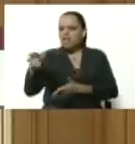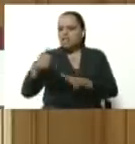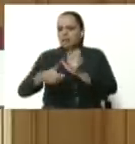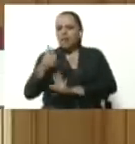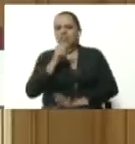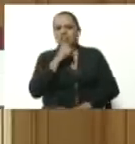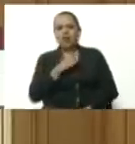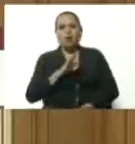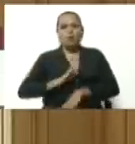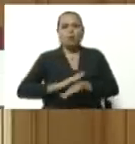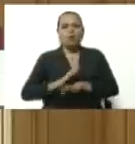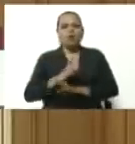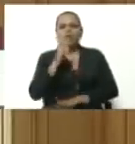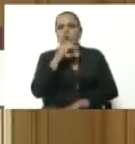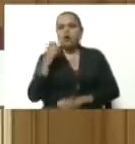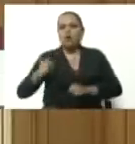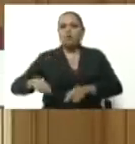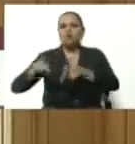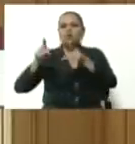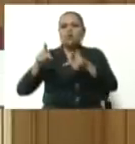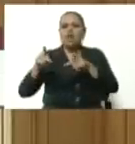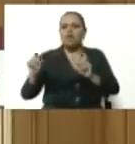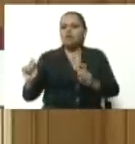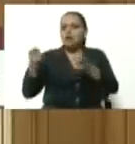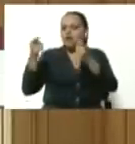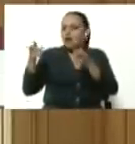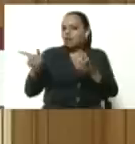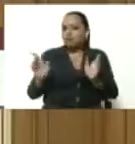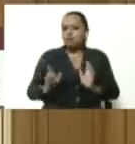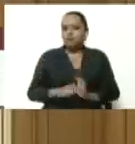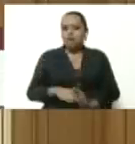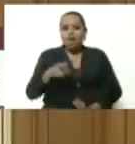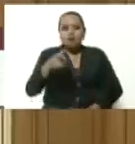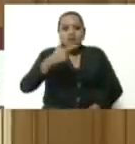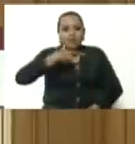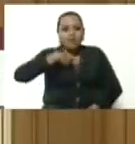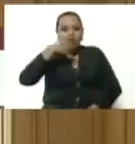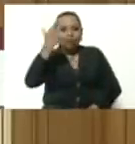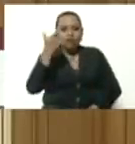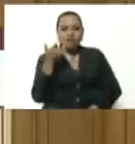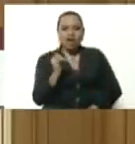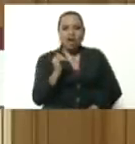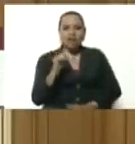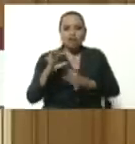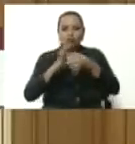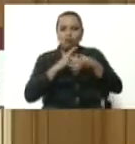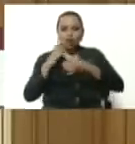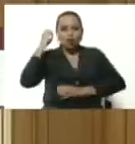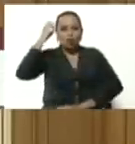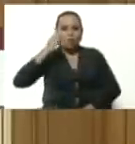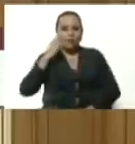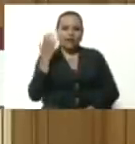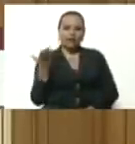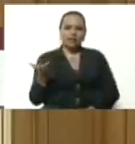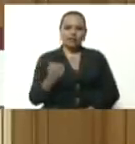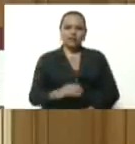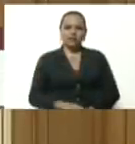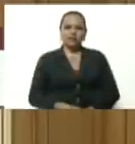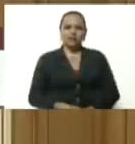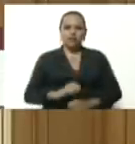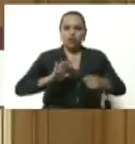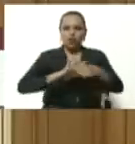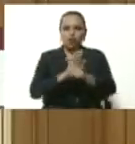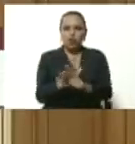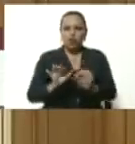viejo porque no tenemos oportunidad de salvarlo. Es una vergüenza lo que ha pasado con esa Unión Europea. El coronavirus